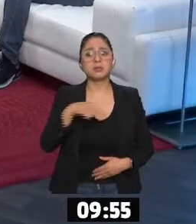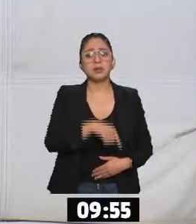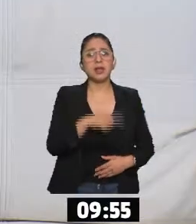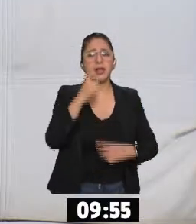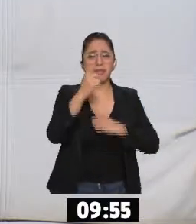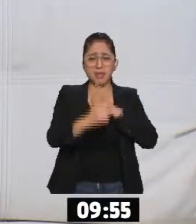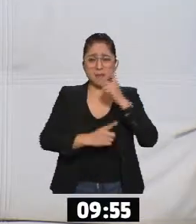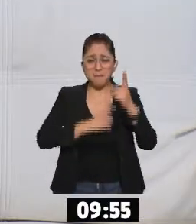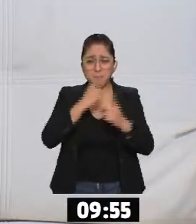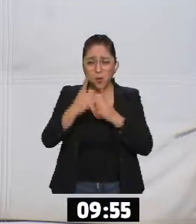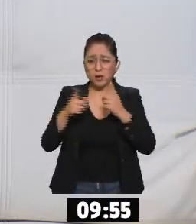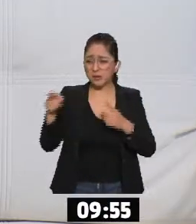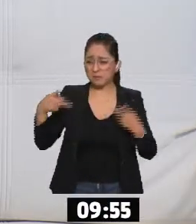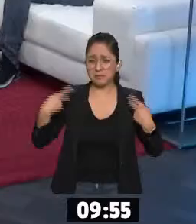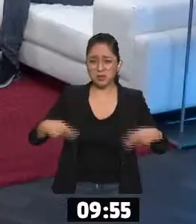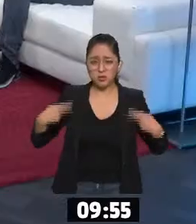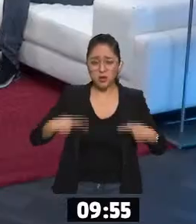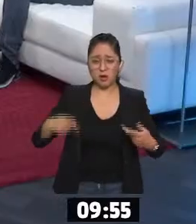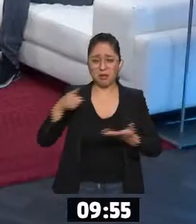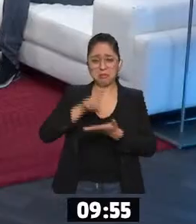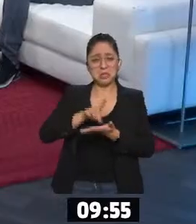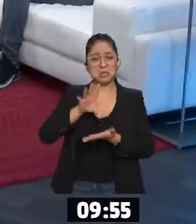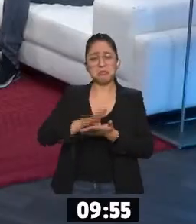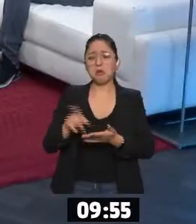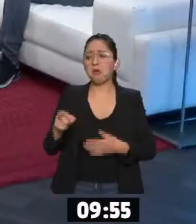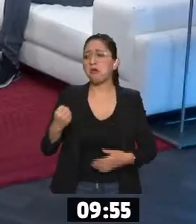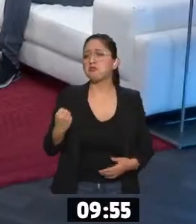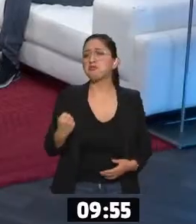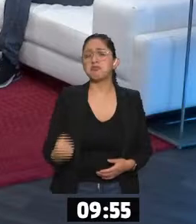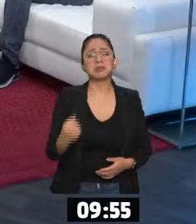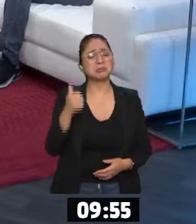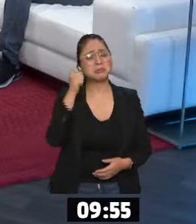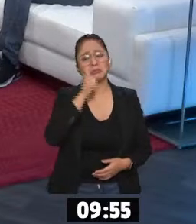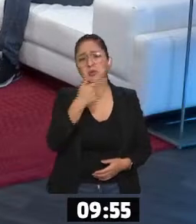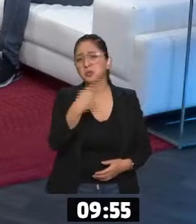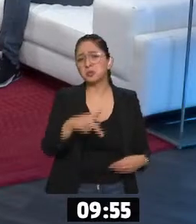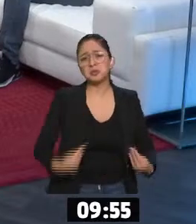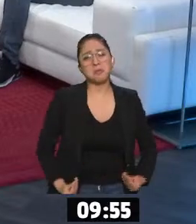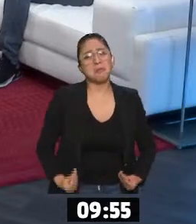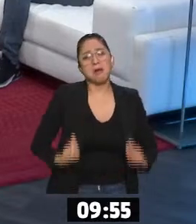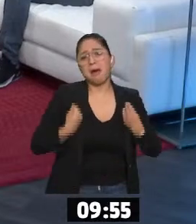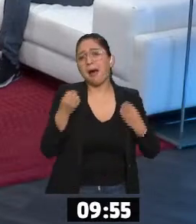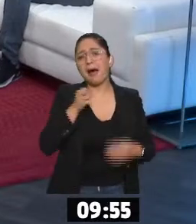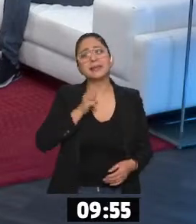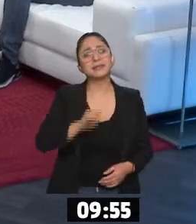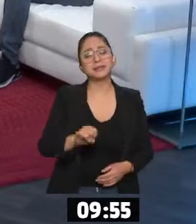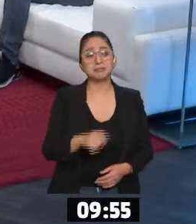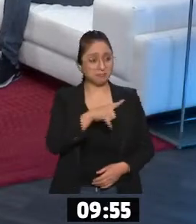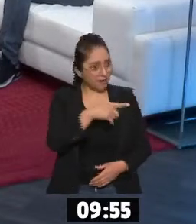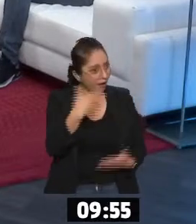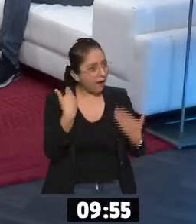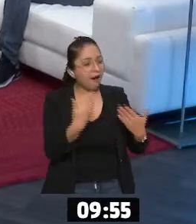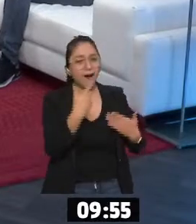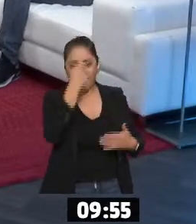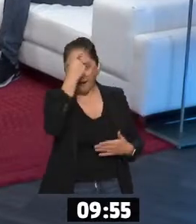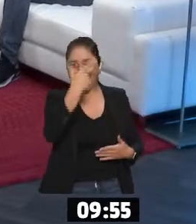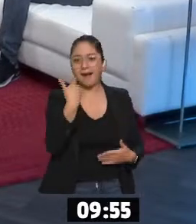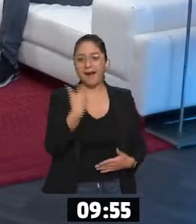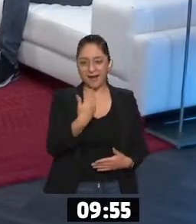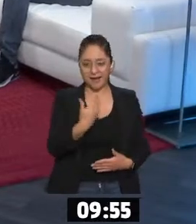fuertes. ¡Eso! ¿Alguien quiere chamba en CONADE todavía? ¿Alguien quiere conservar su chamba en